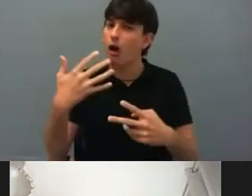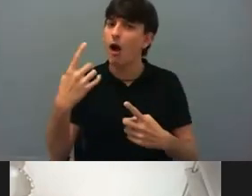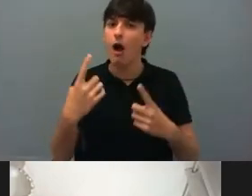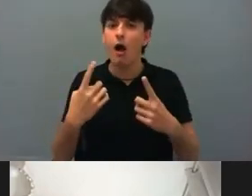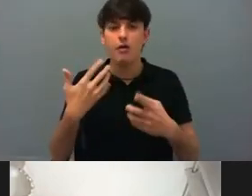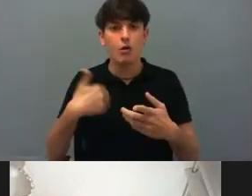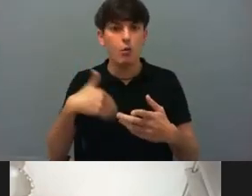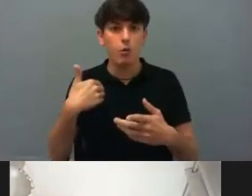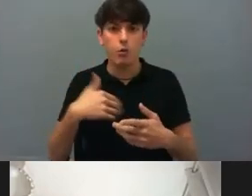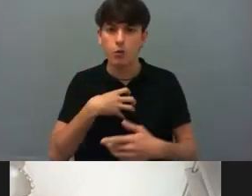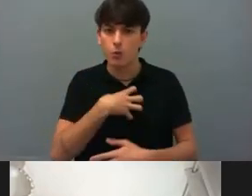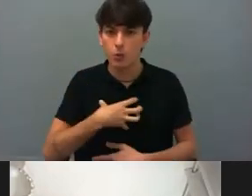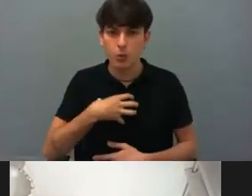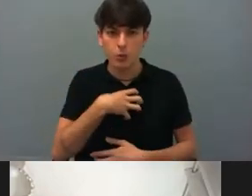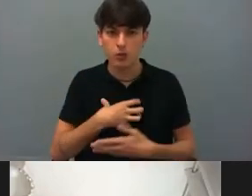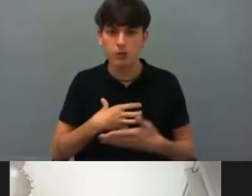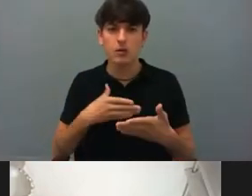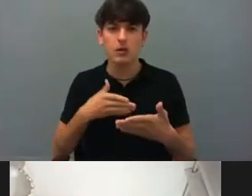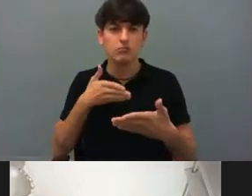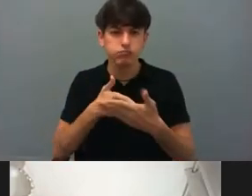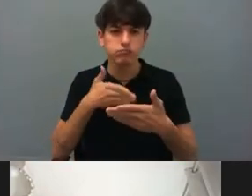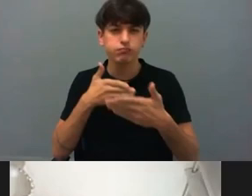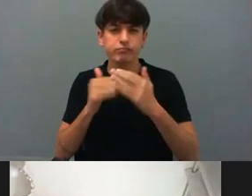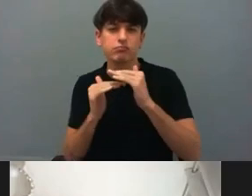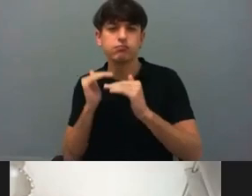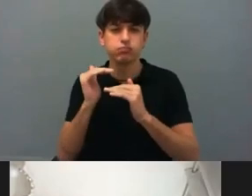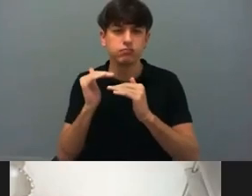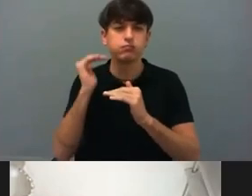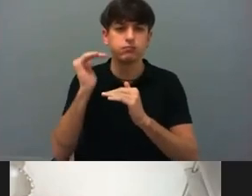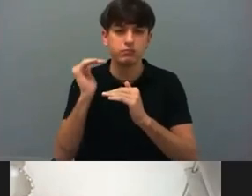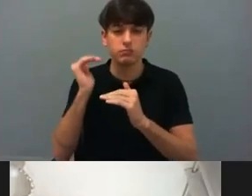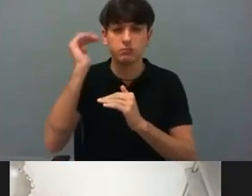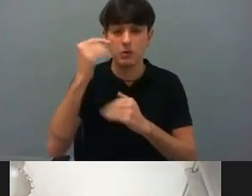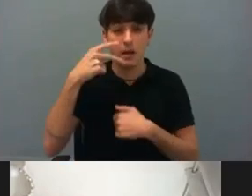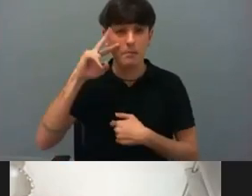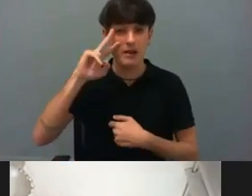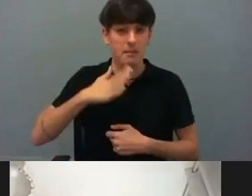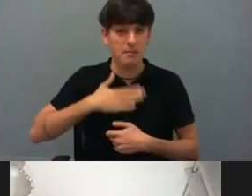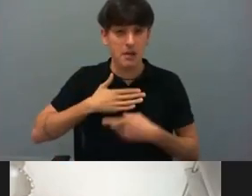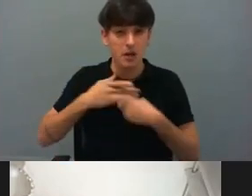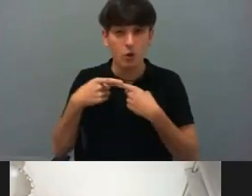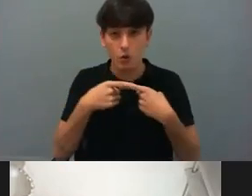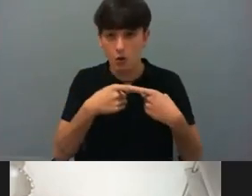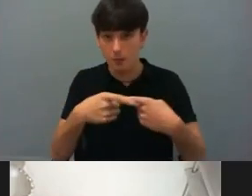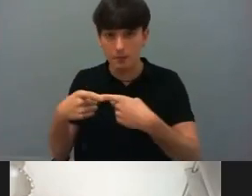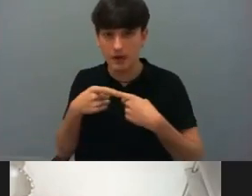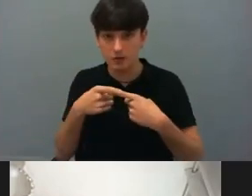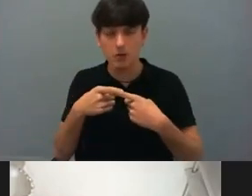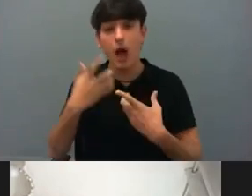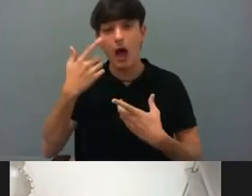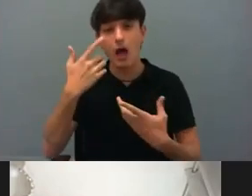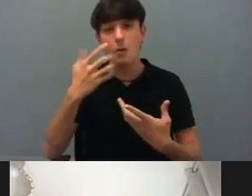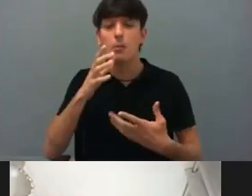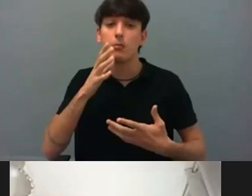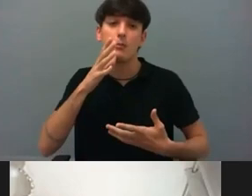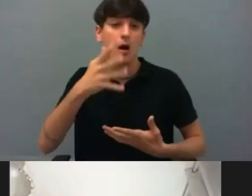tuvieron que superar, yo comparto hoy con ustedes nuestra experiencia, mi experiencia, por si puede serle útil a alguien